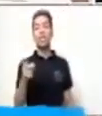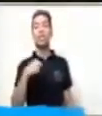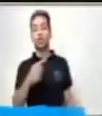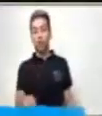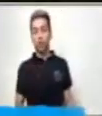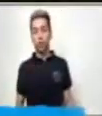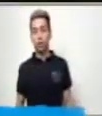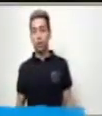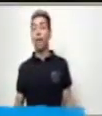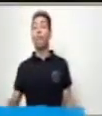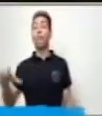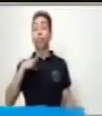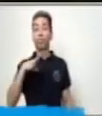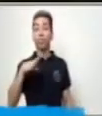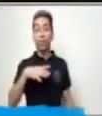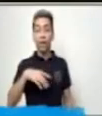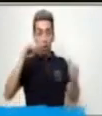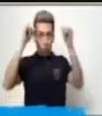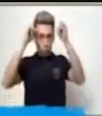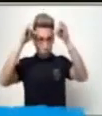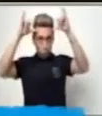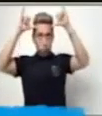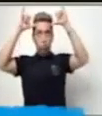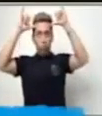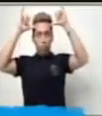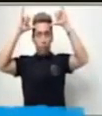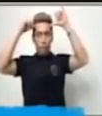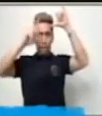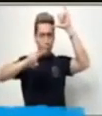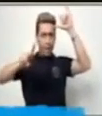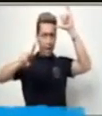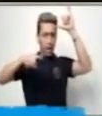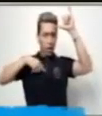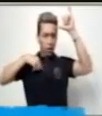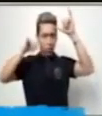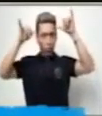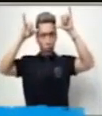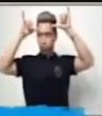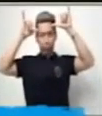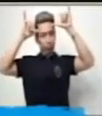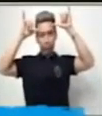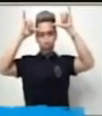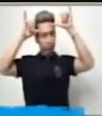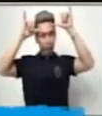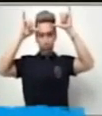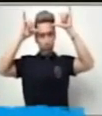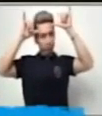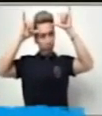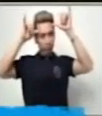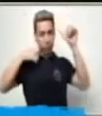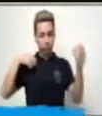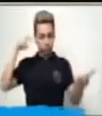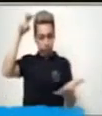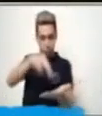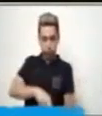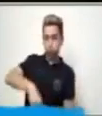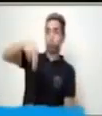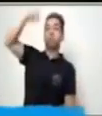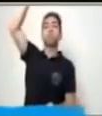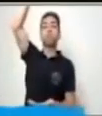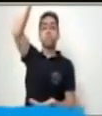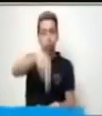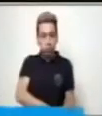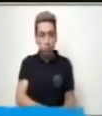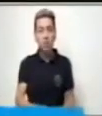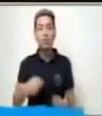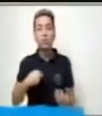cuernos, pero no soy toro. Salto muy alto. Me alimento de pasto